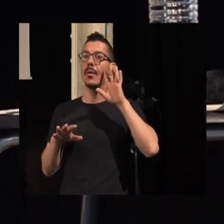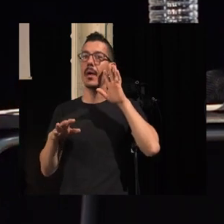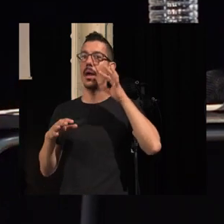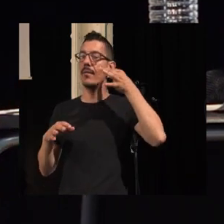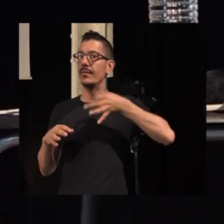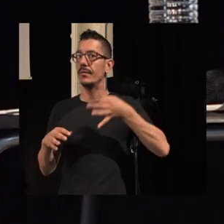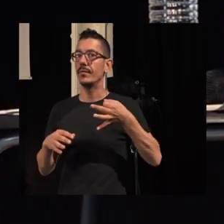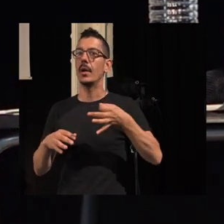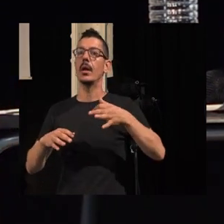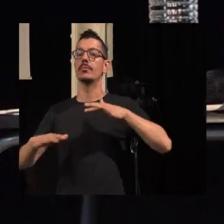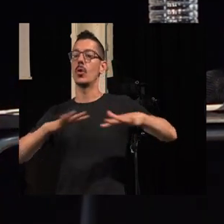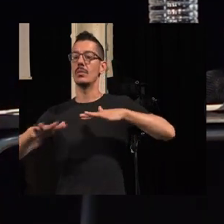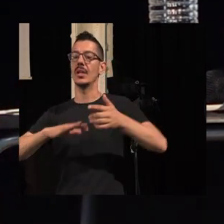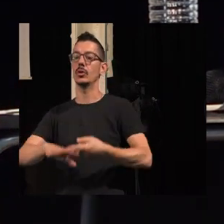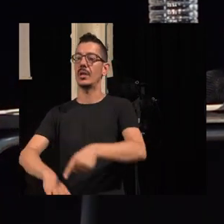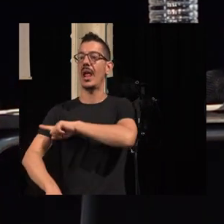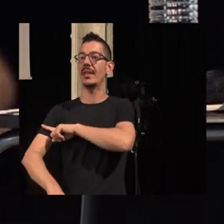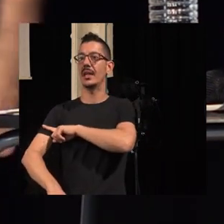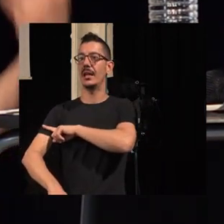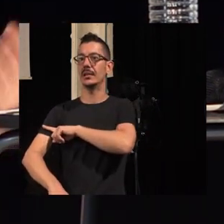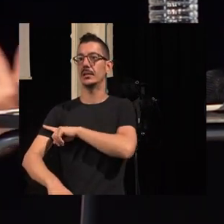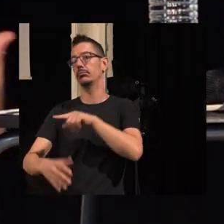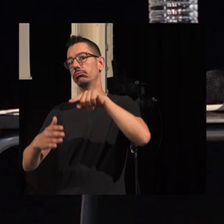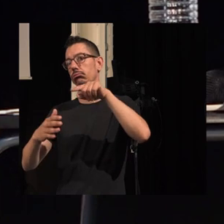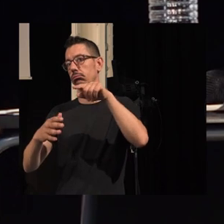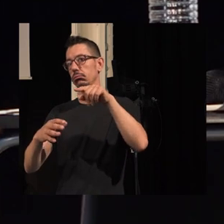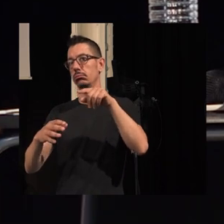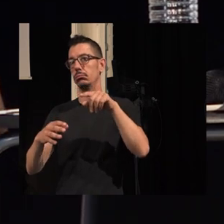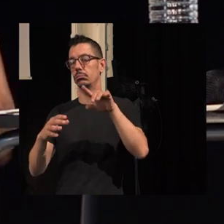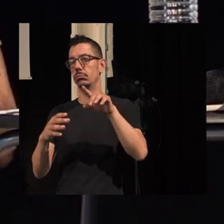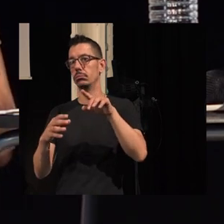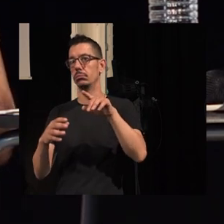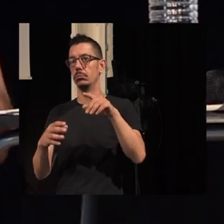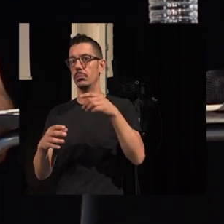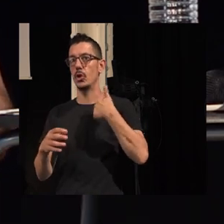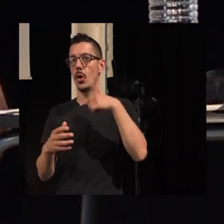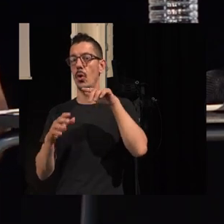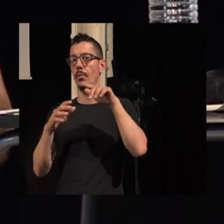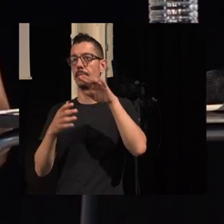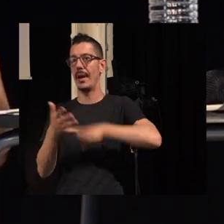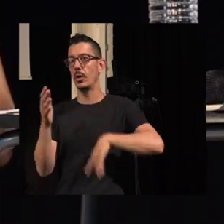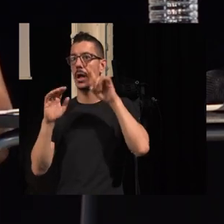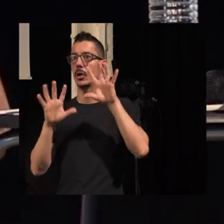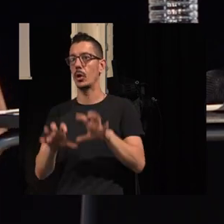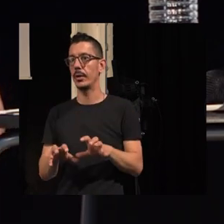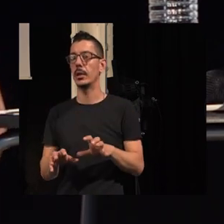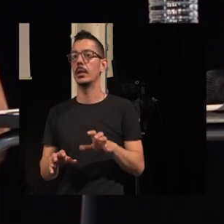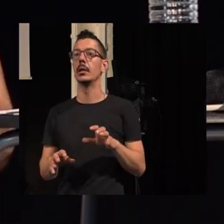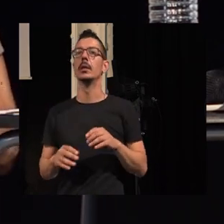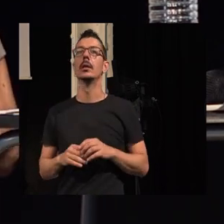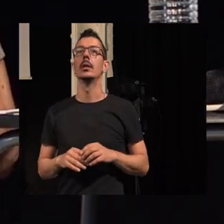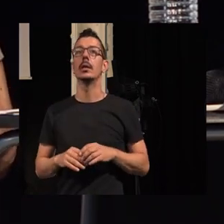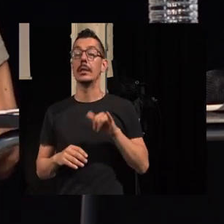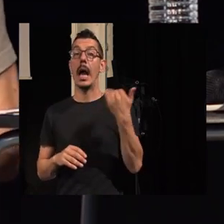yo siempre conocí en Barcelona, de los cuales tenemos referencia ahí, y me sorprendió mucho